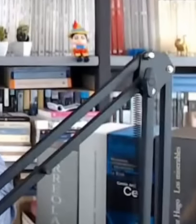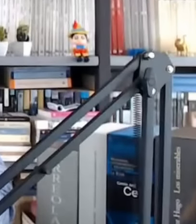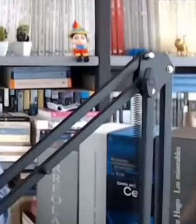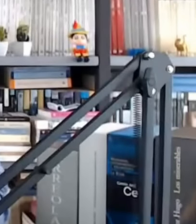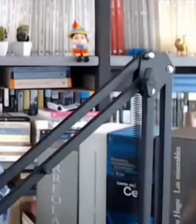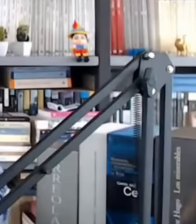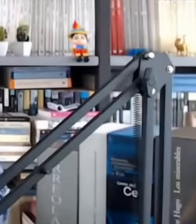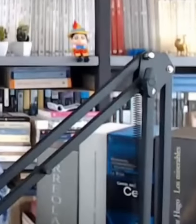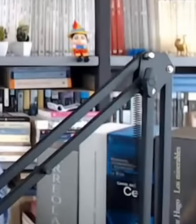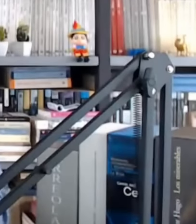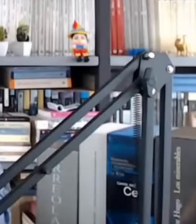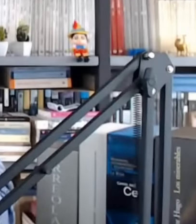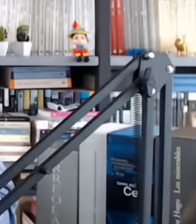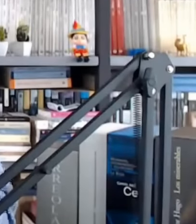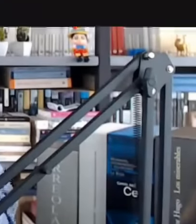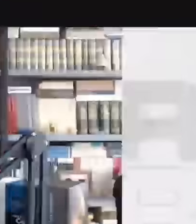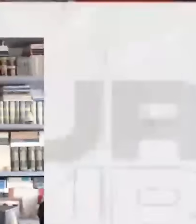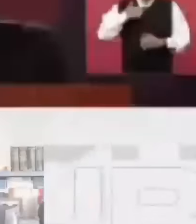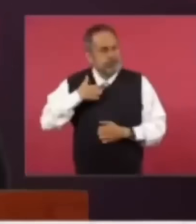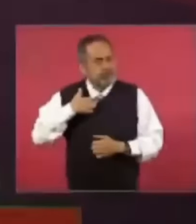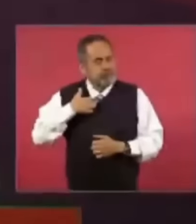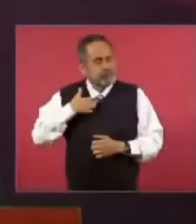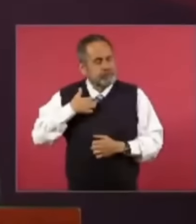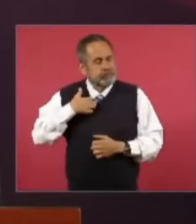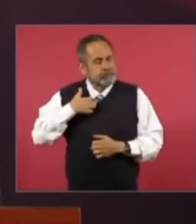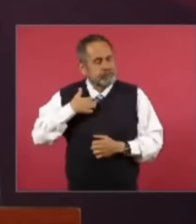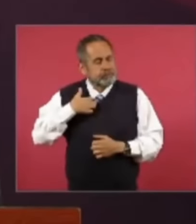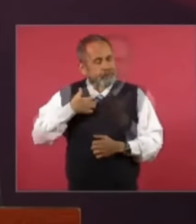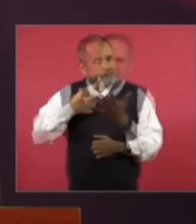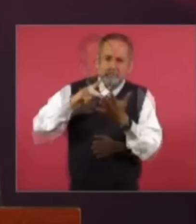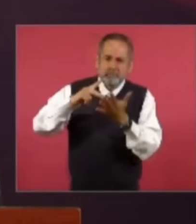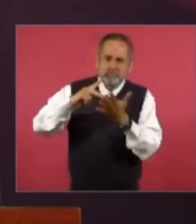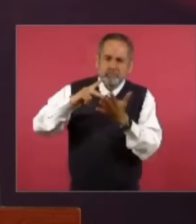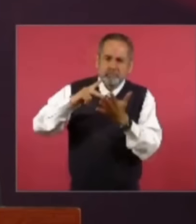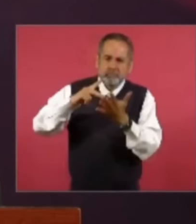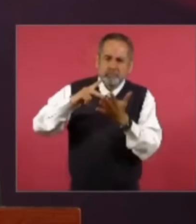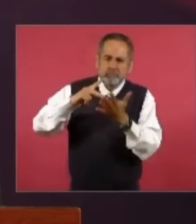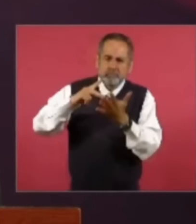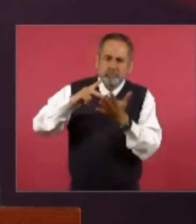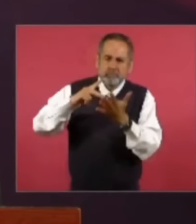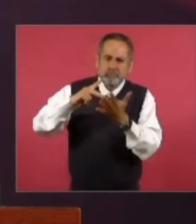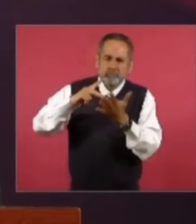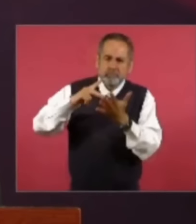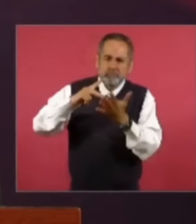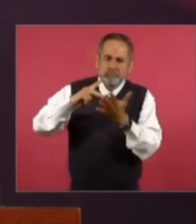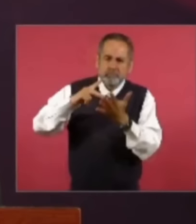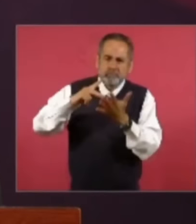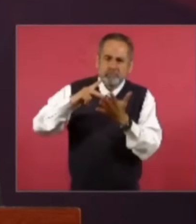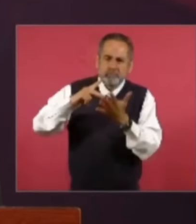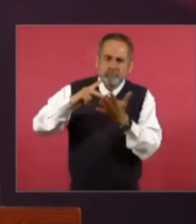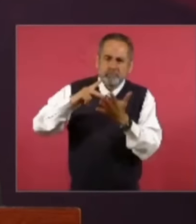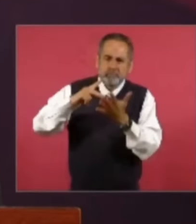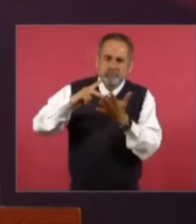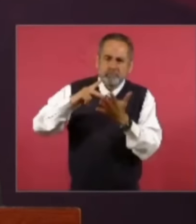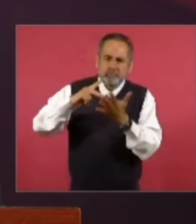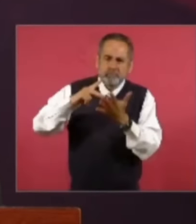está interesada en la política, por lo menos en la acción política, y yo si tengo simpatía por